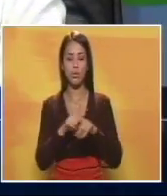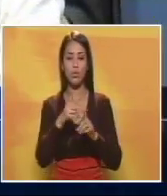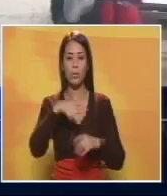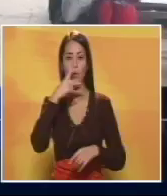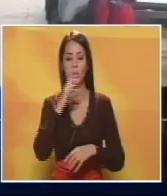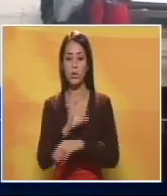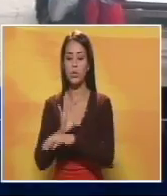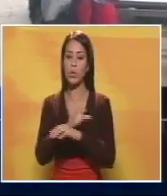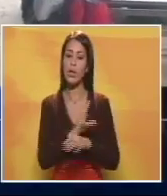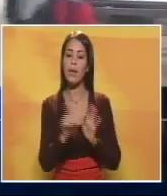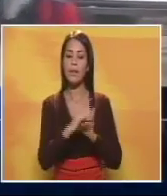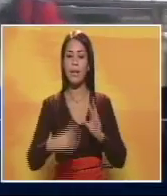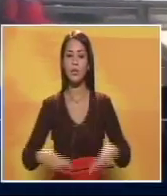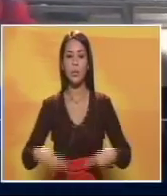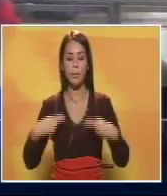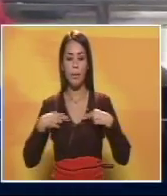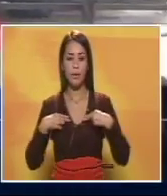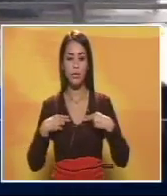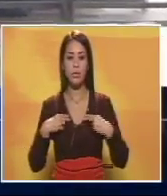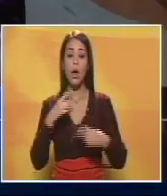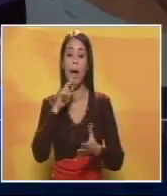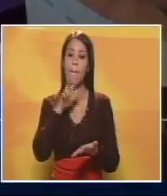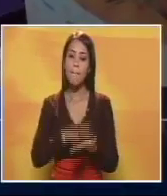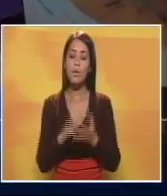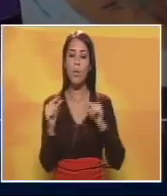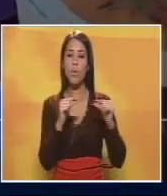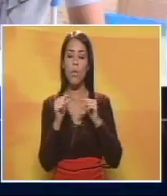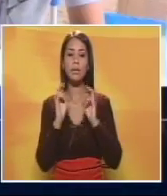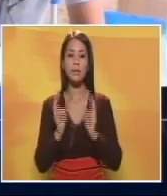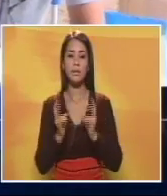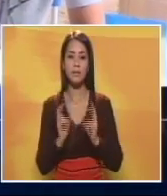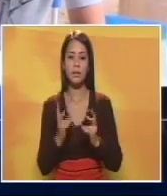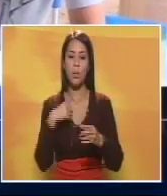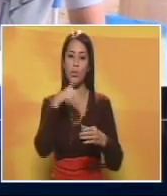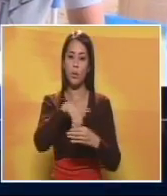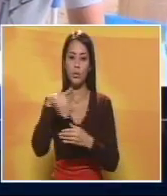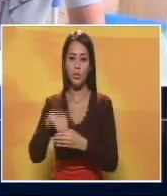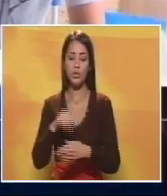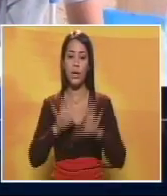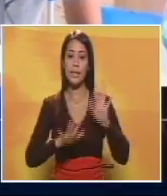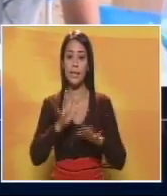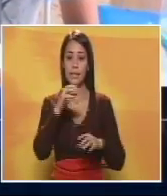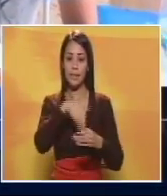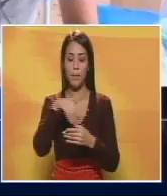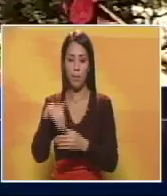Seguridad y Derechos Humanos del organismo aprobó discutir el tema con una votación de 15 votos